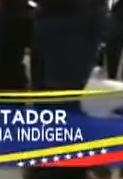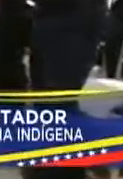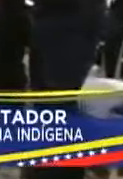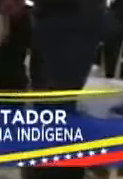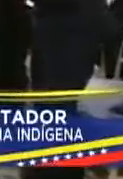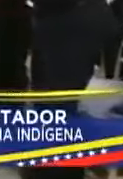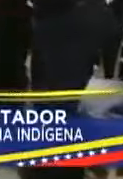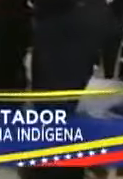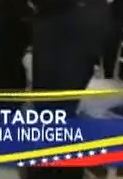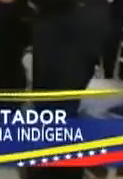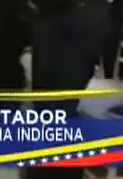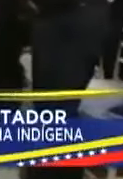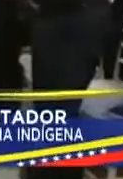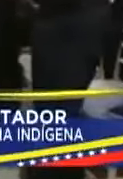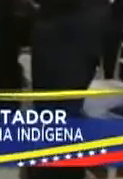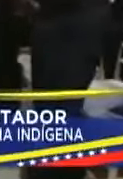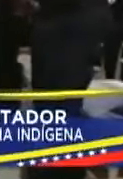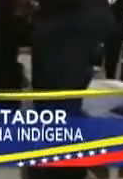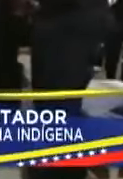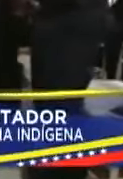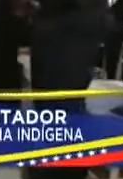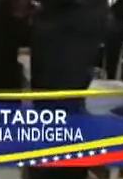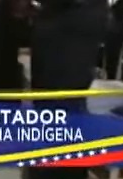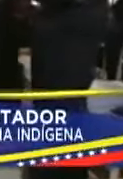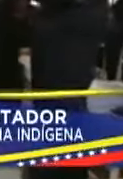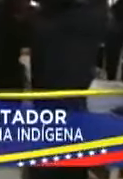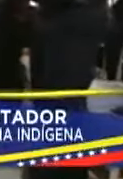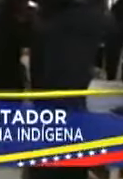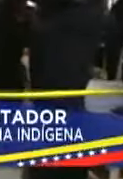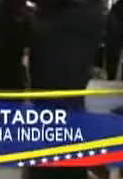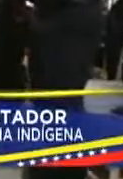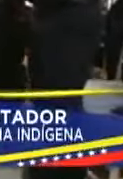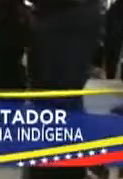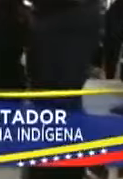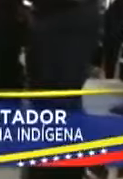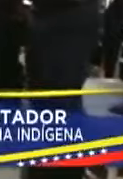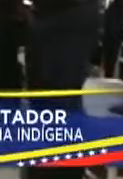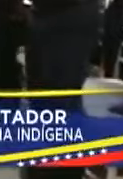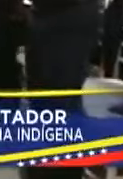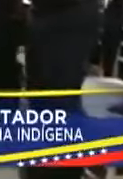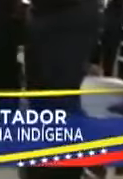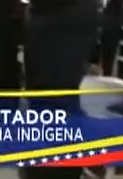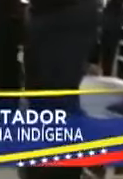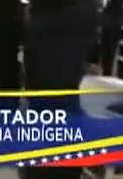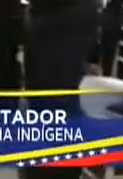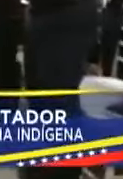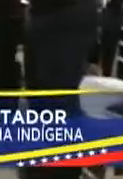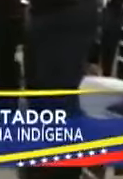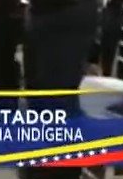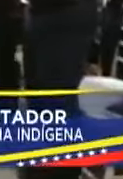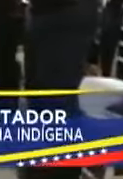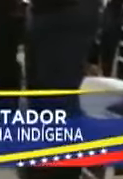la resistencia indígena, una gran obra para el pueblo caraqueño, para el pueblo venezolano,